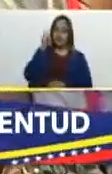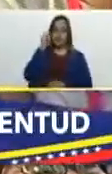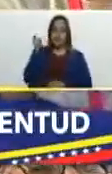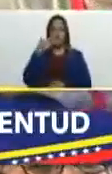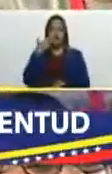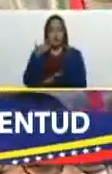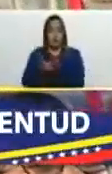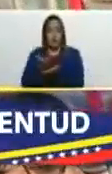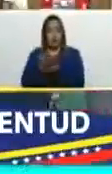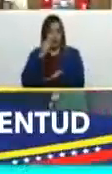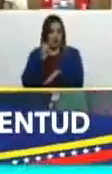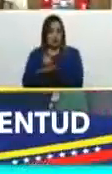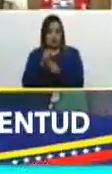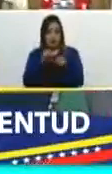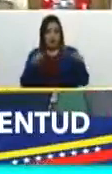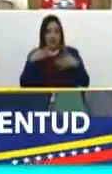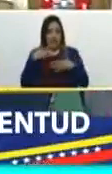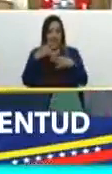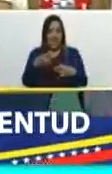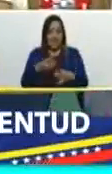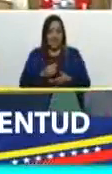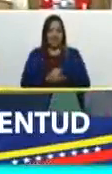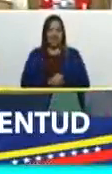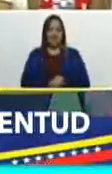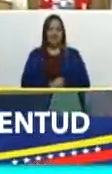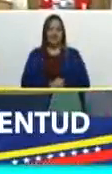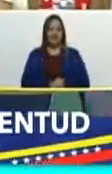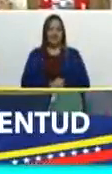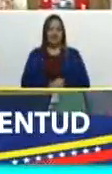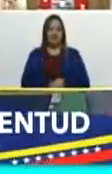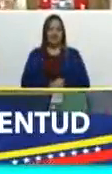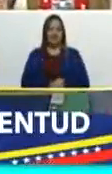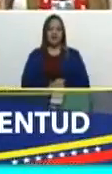Propuesta, miren. Qué interesante.